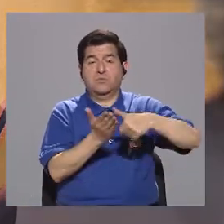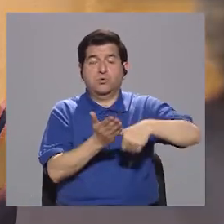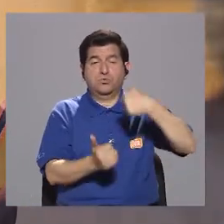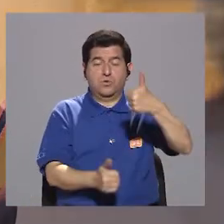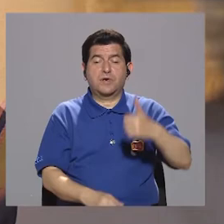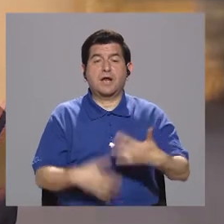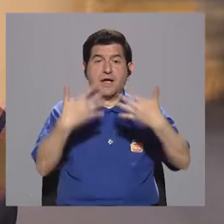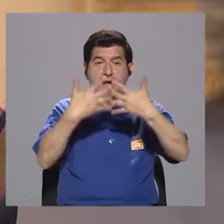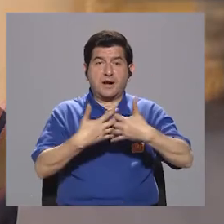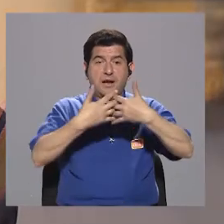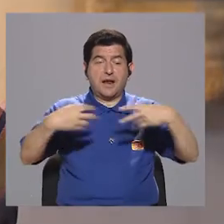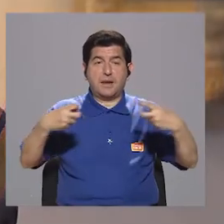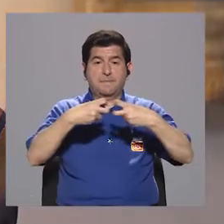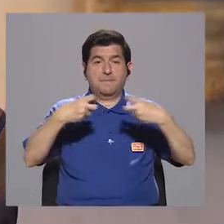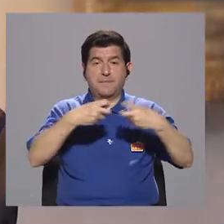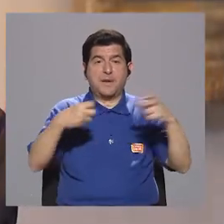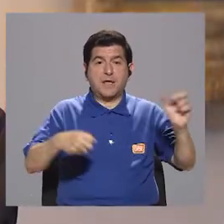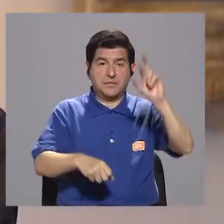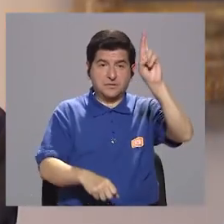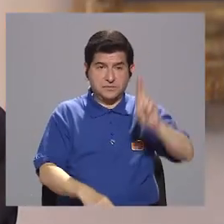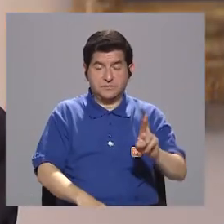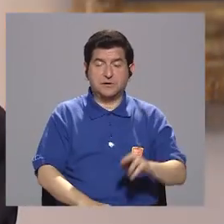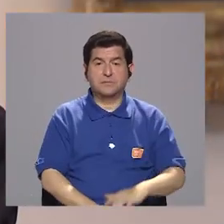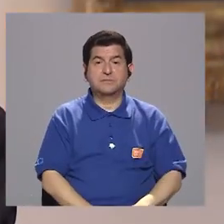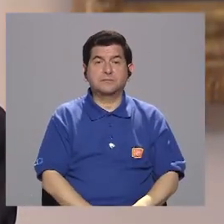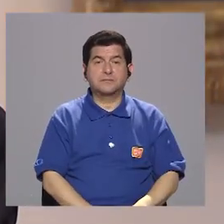Las compañías eléctricas en Costa Rica